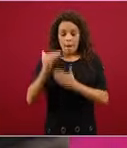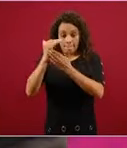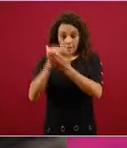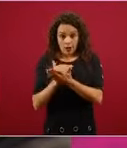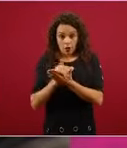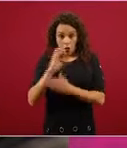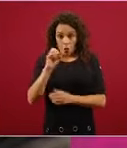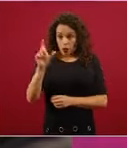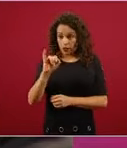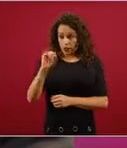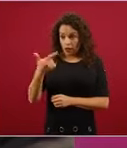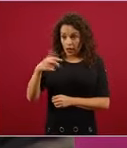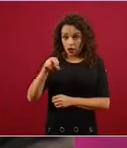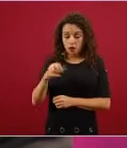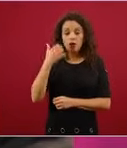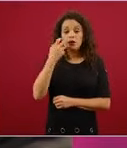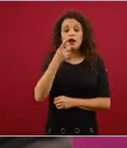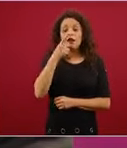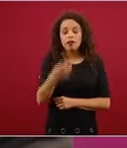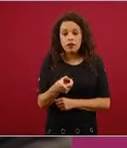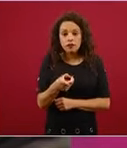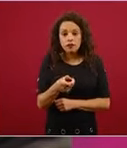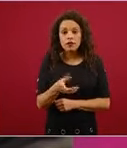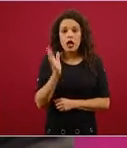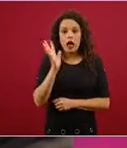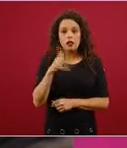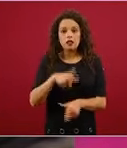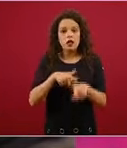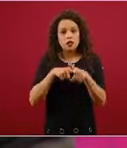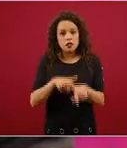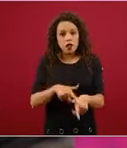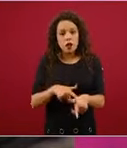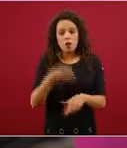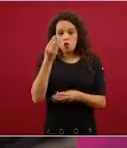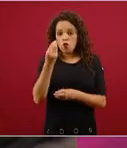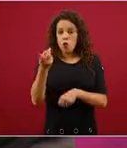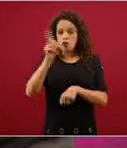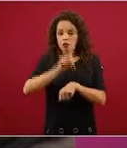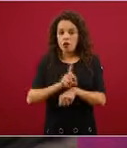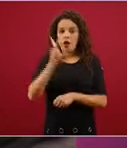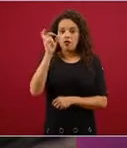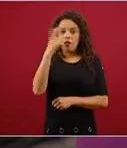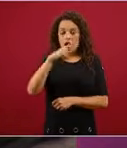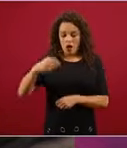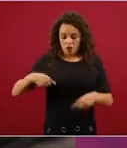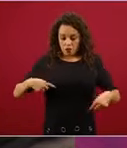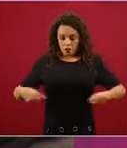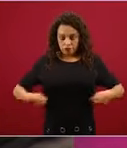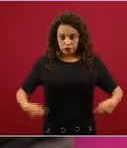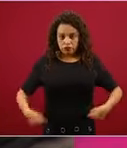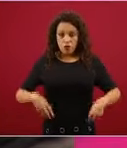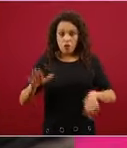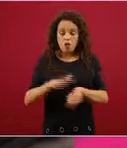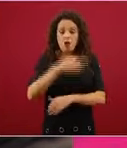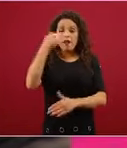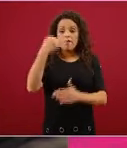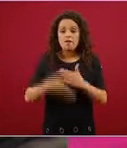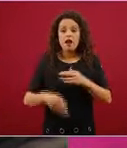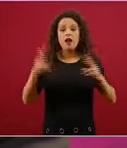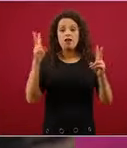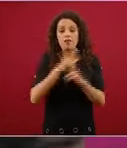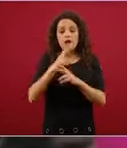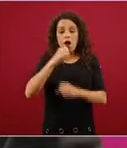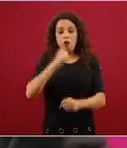pasado varios días en que se han estado dañando los órganos vitales por la falta de oxigenación en la